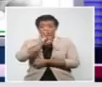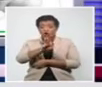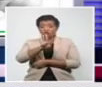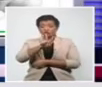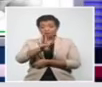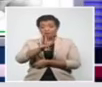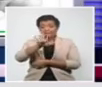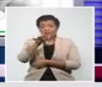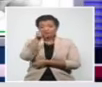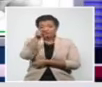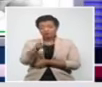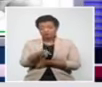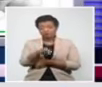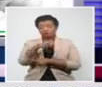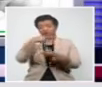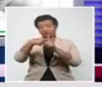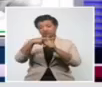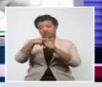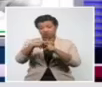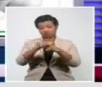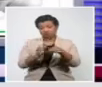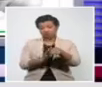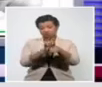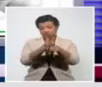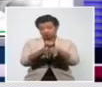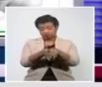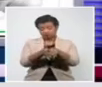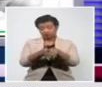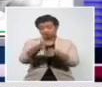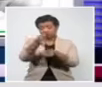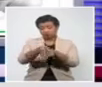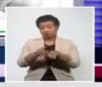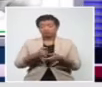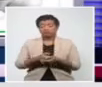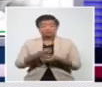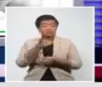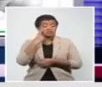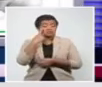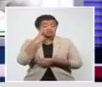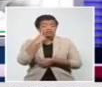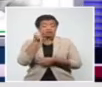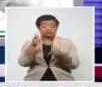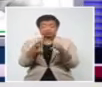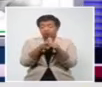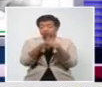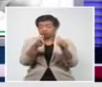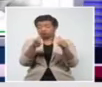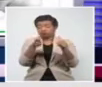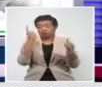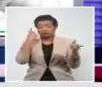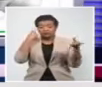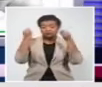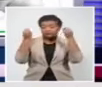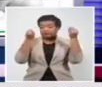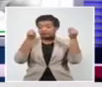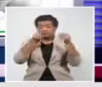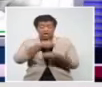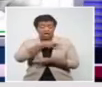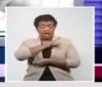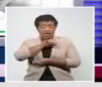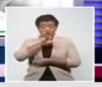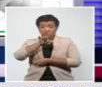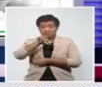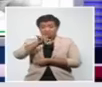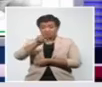845 pacientes diagnosticados con la COVID-19. Sigue siendo una cifra preocupante. Ayer 816,